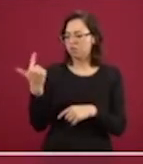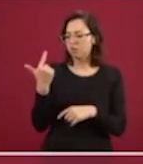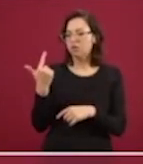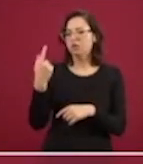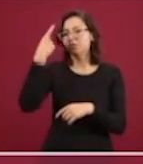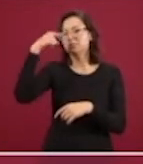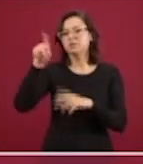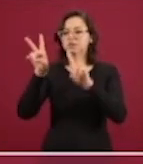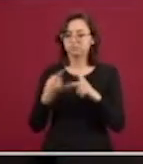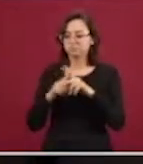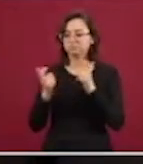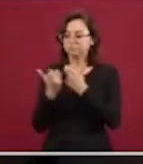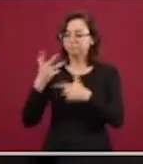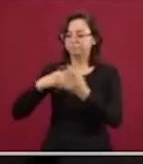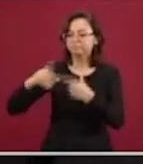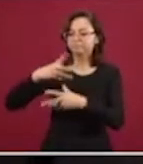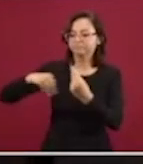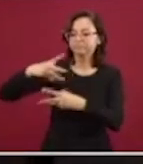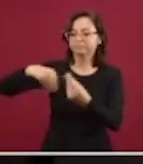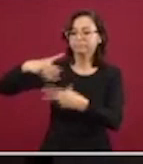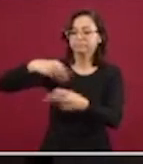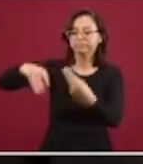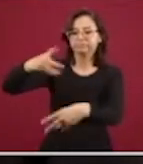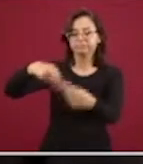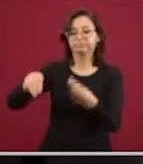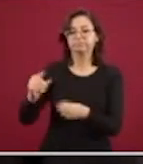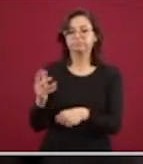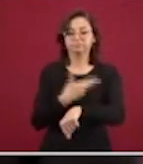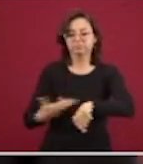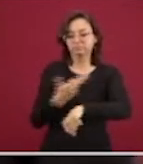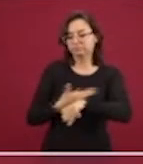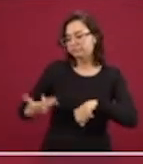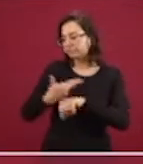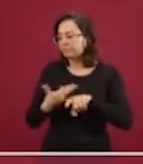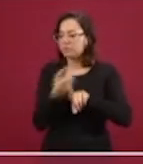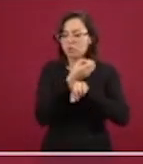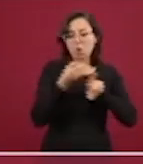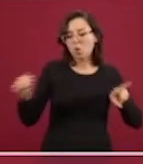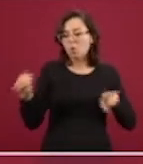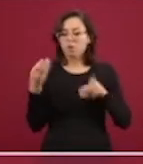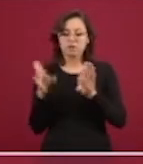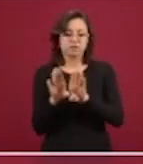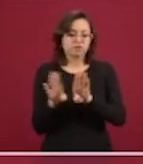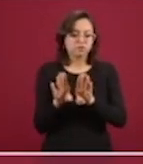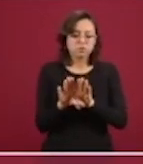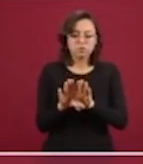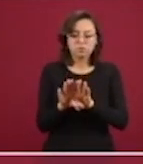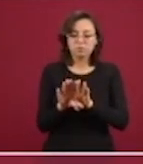los créditos, y estamos organizando cómo vamos a